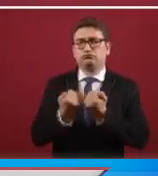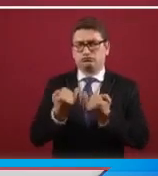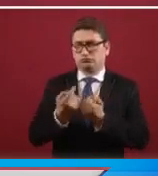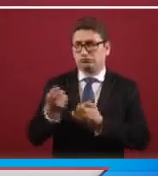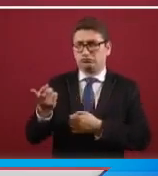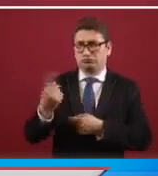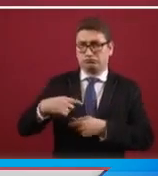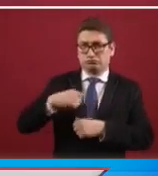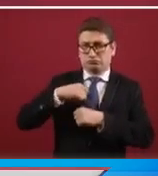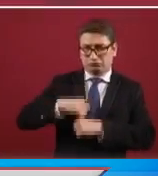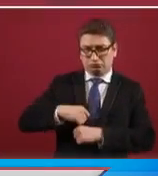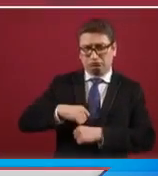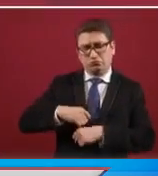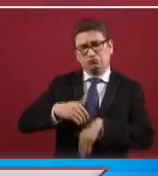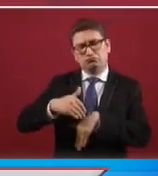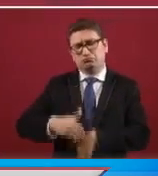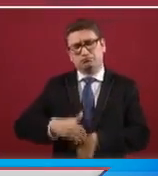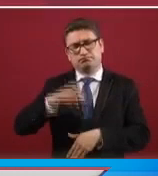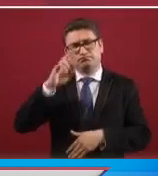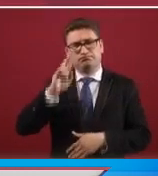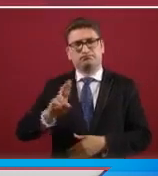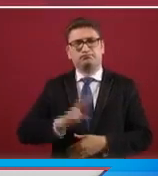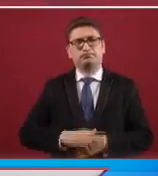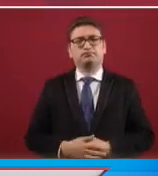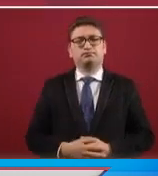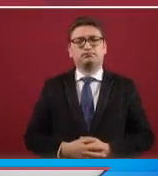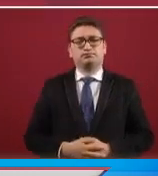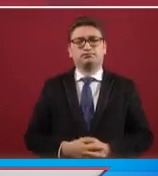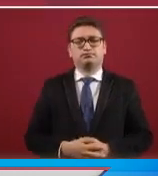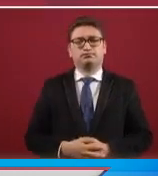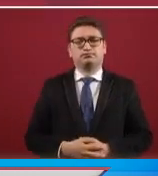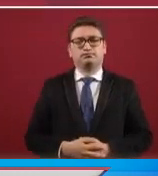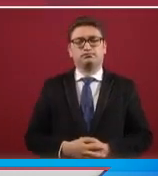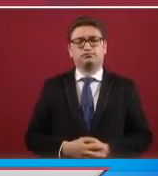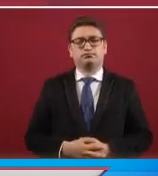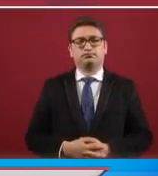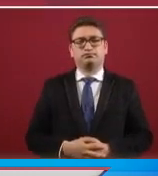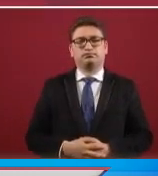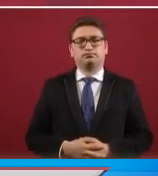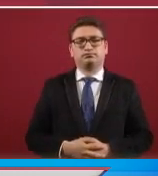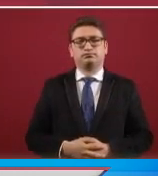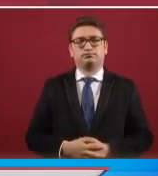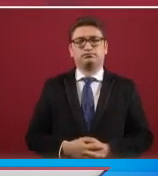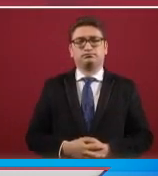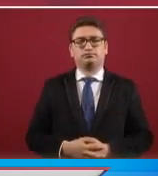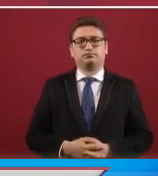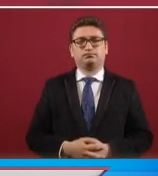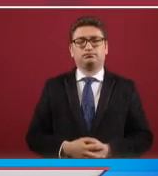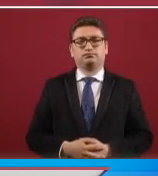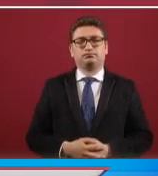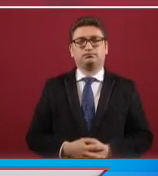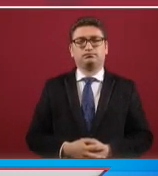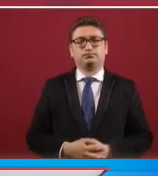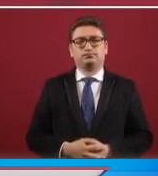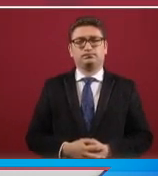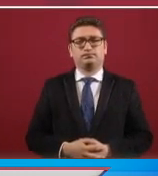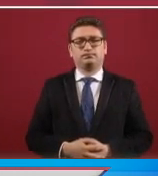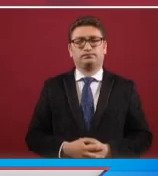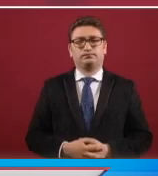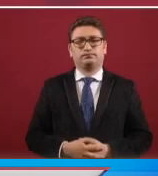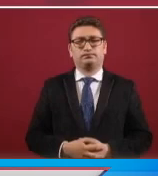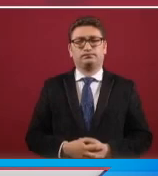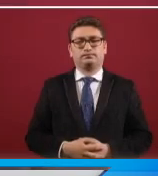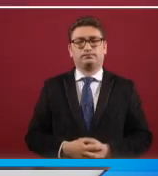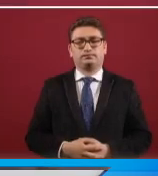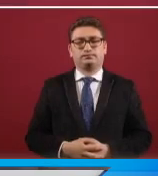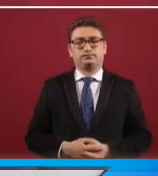México realiza el trabajo sucio en la frontera. El presidente reitera que se defiende la soberanía de México. Se tiene una política amistosa con todos los países